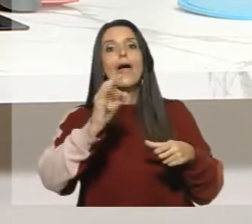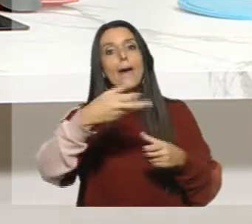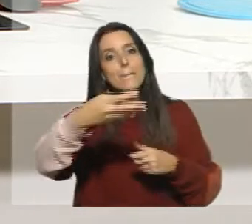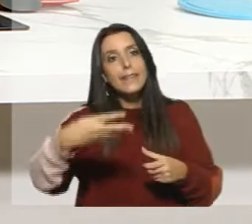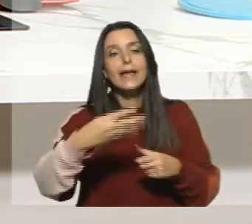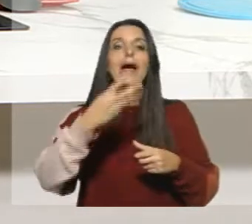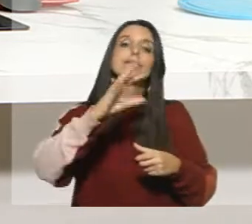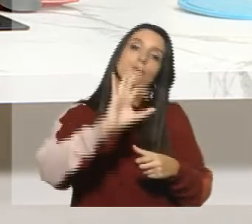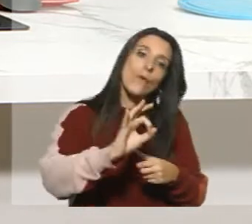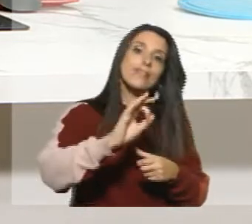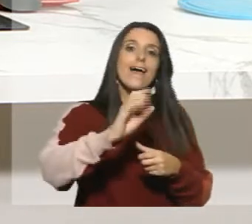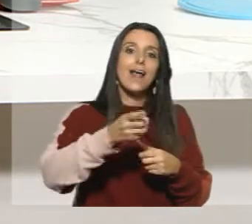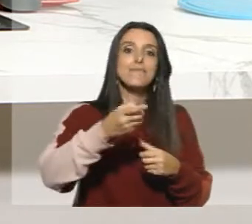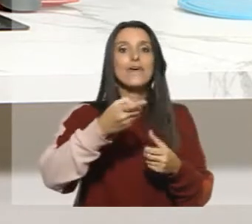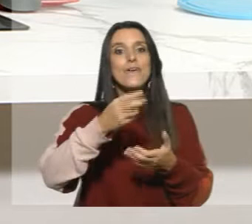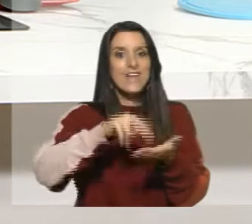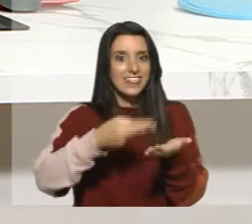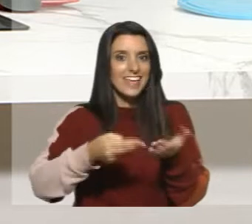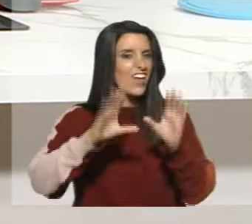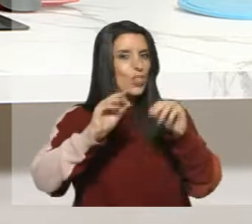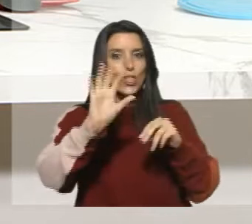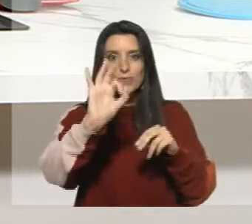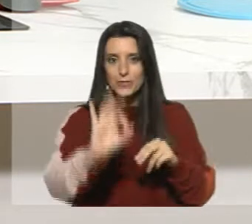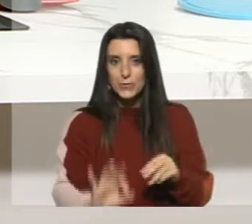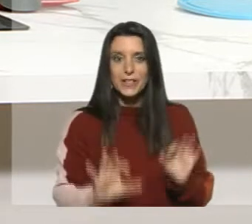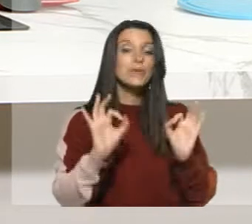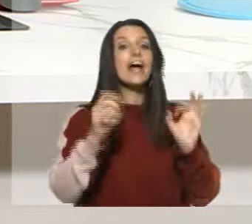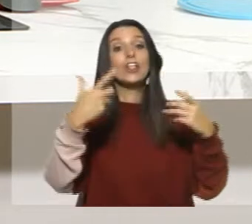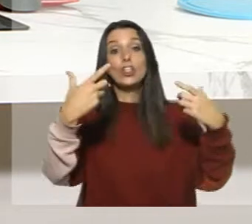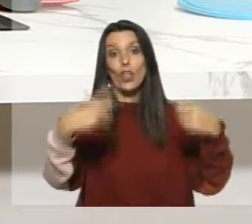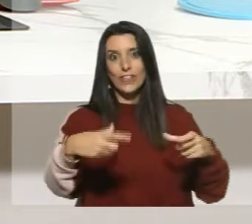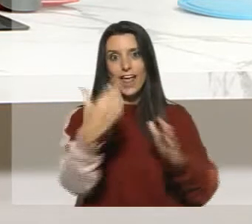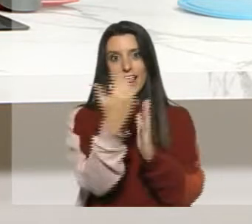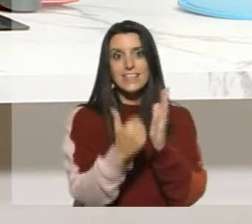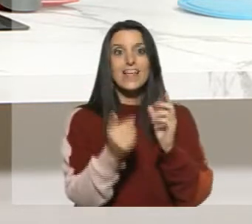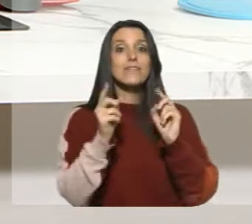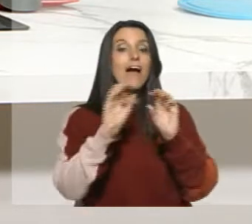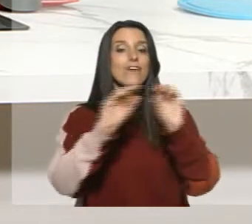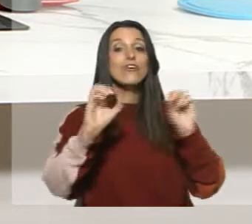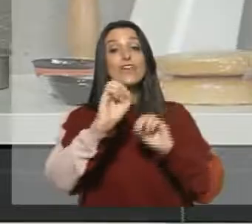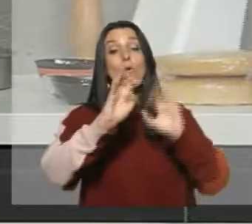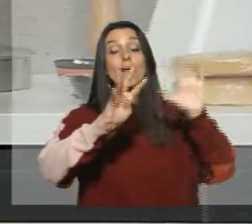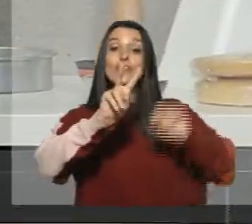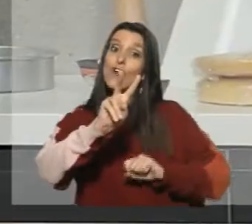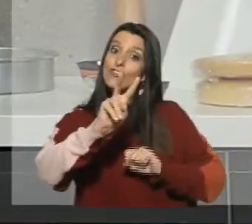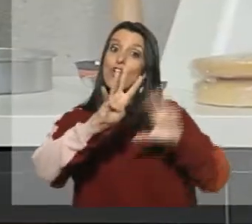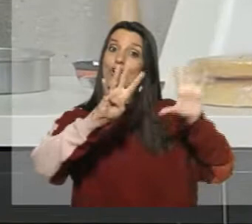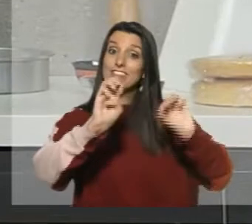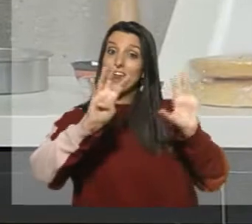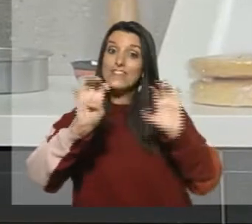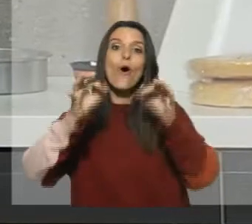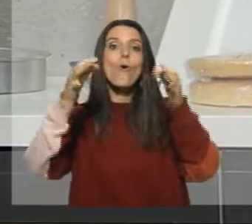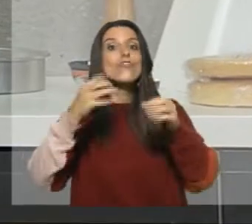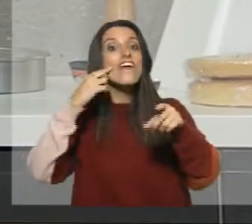que hemos hecho. Pero perfecto, entonces vamos a estar atentos a esta receta, a esta torta. Victoria, recordarle 092 90 90 90, los leemos